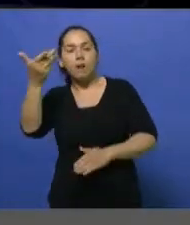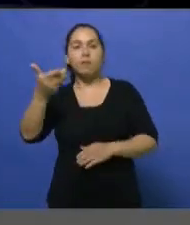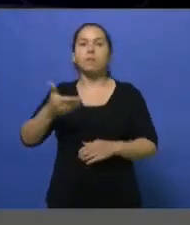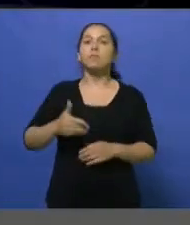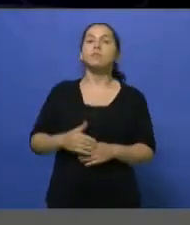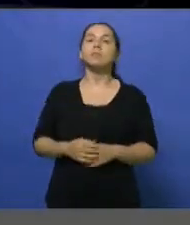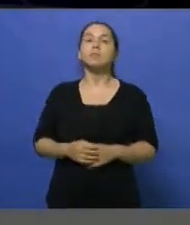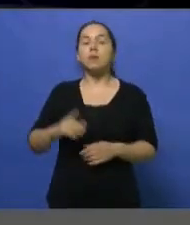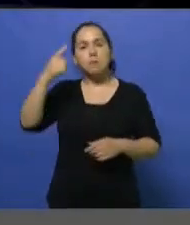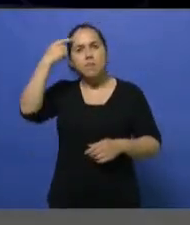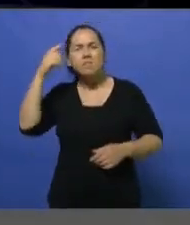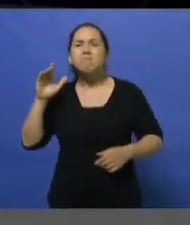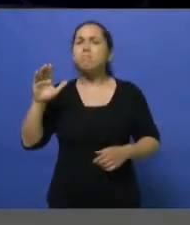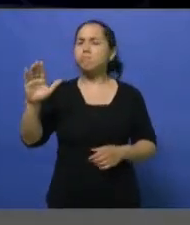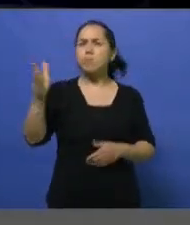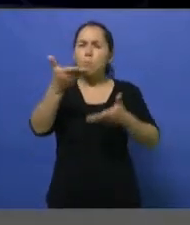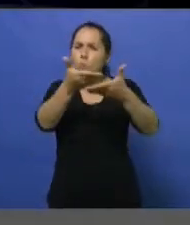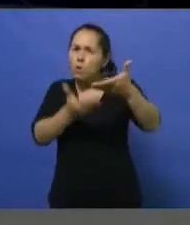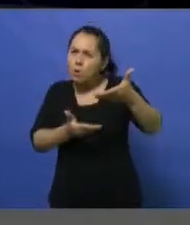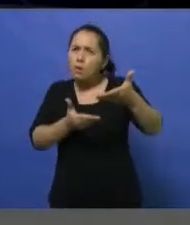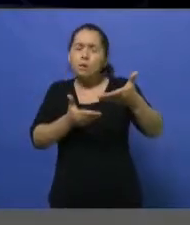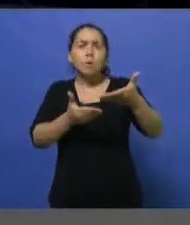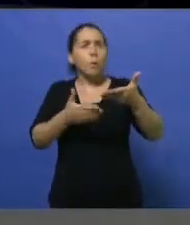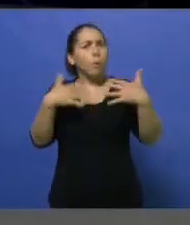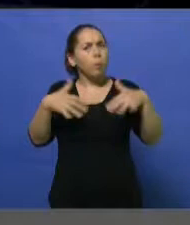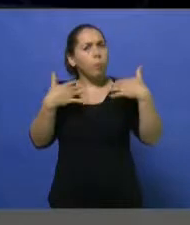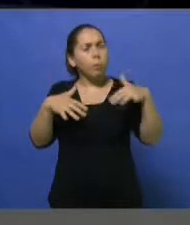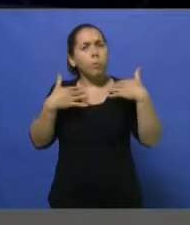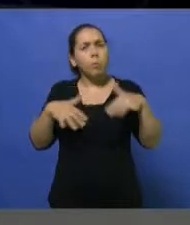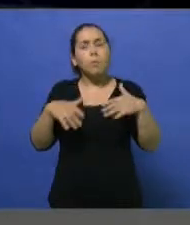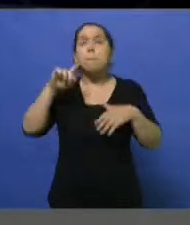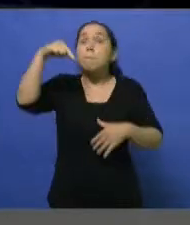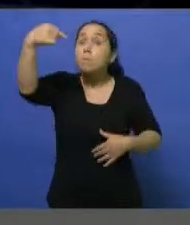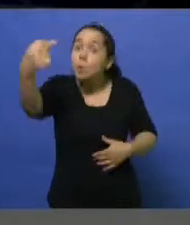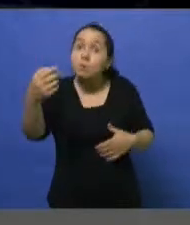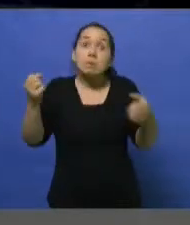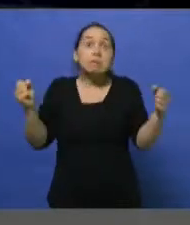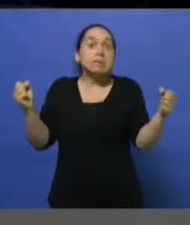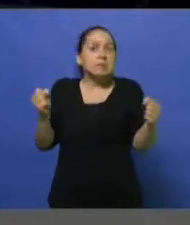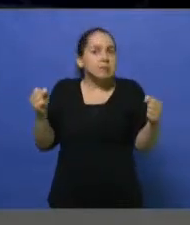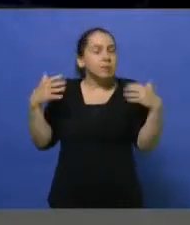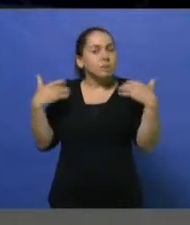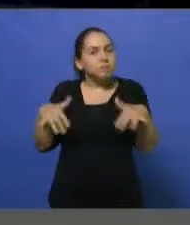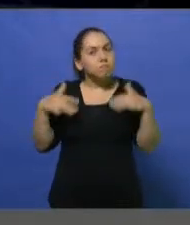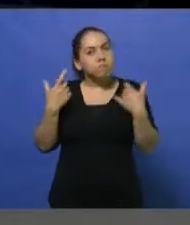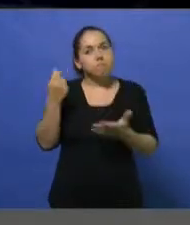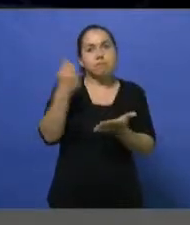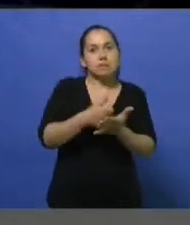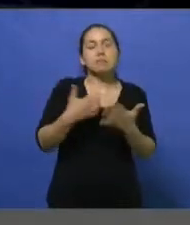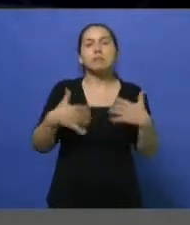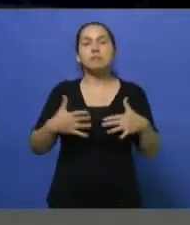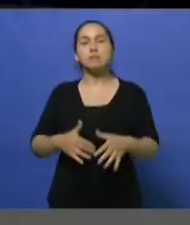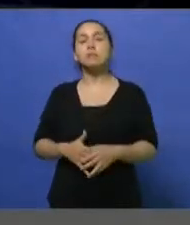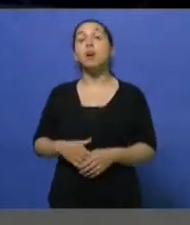pensando a futuro lo que son las boletas más grandes del próximo invierno. El otro punto que se conoció